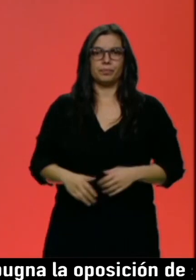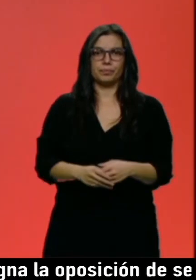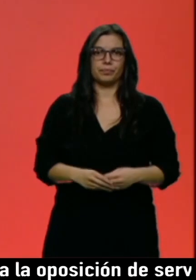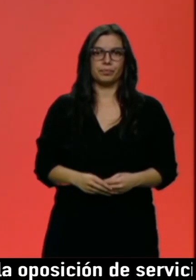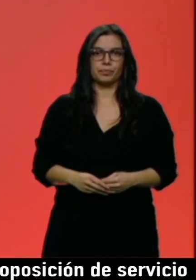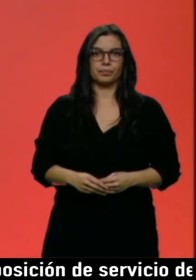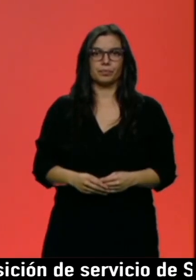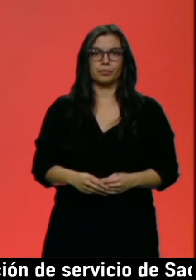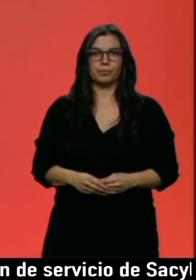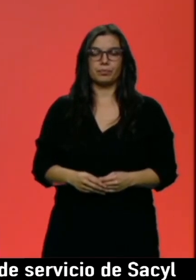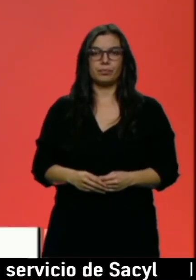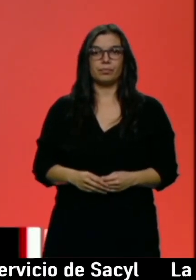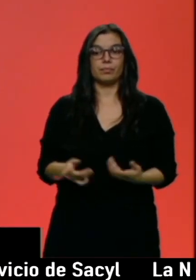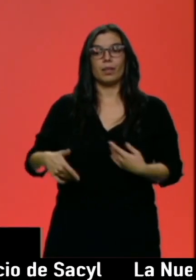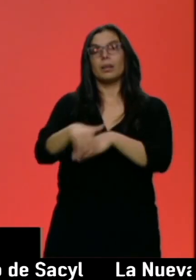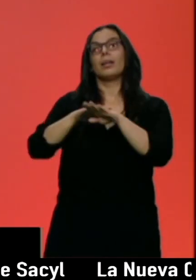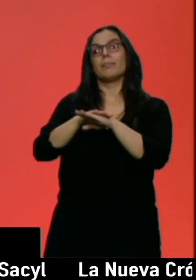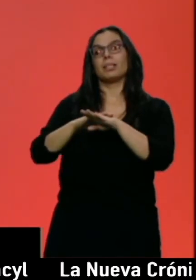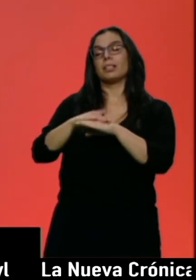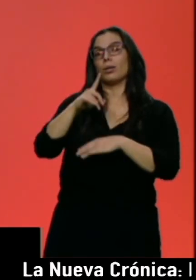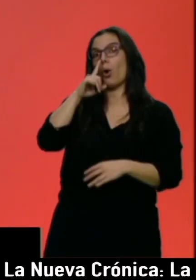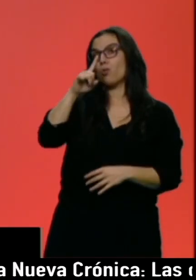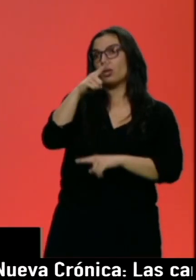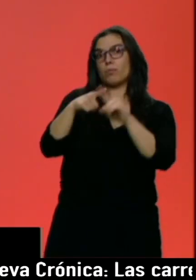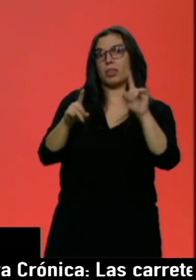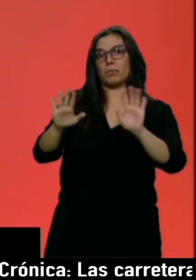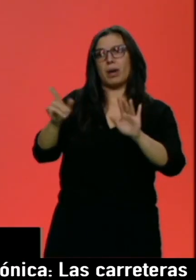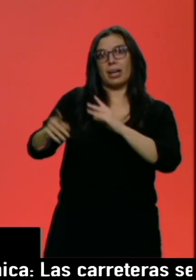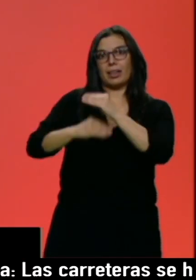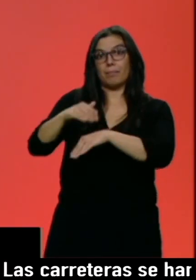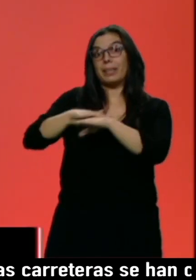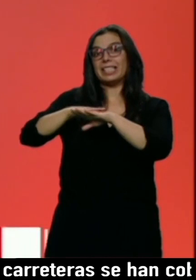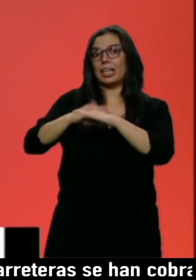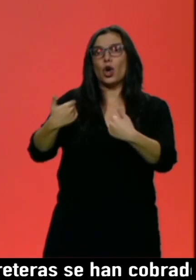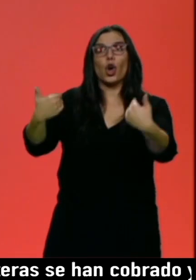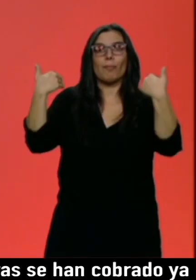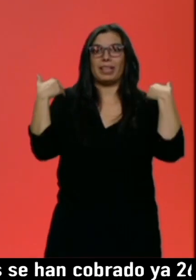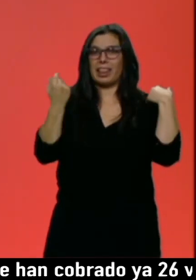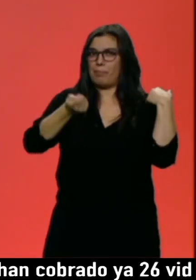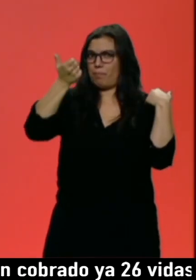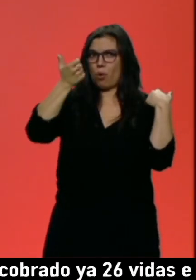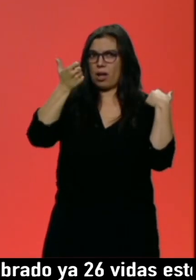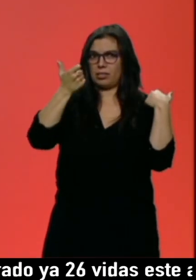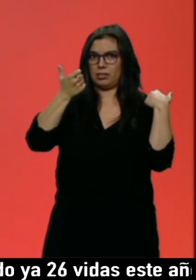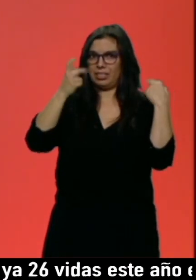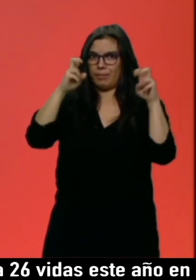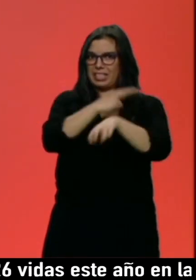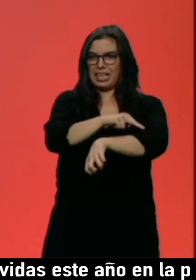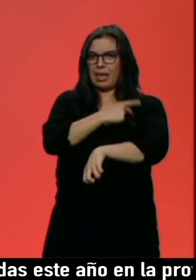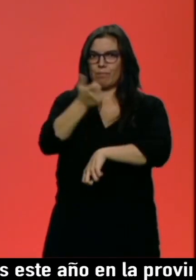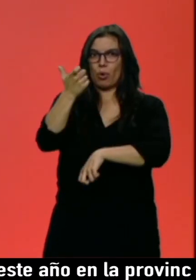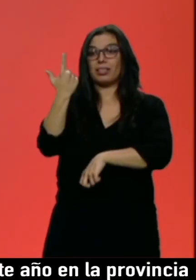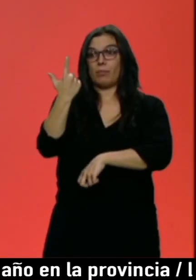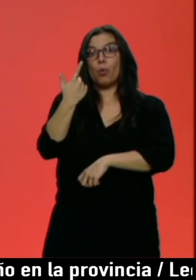Lo que ha hecho el Ministerio en apenas un año y medio, el Ministerio, que es de las pocas competencias que mantiene en materia de sanidad, es recuperar